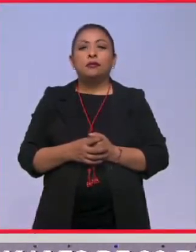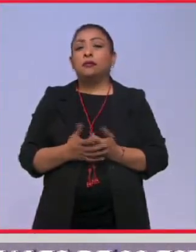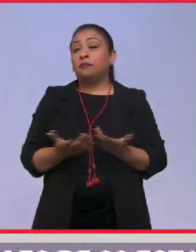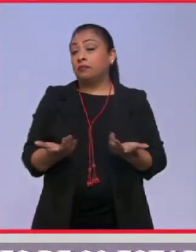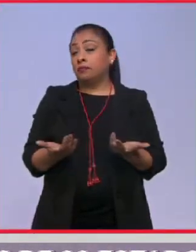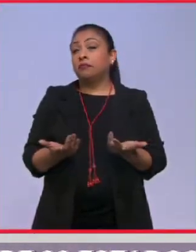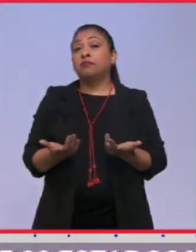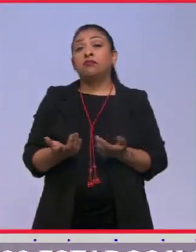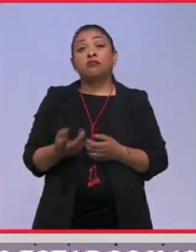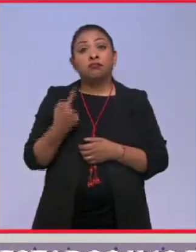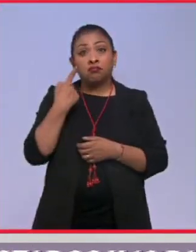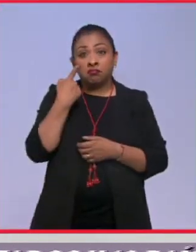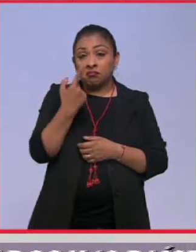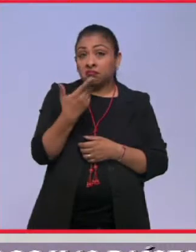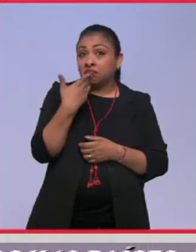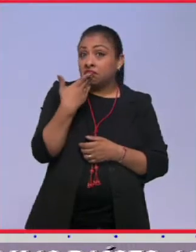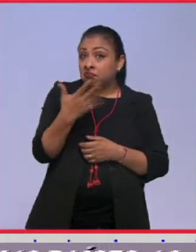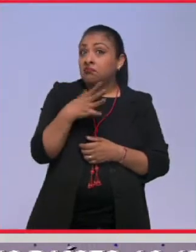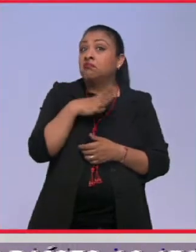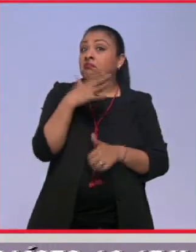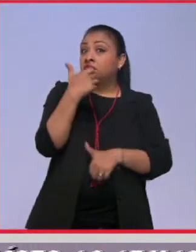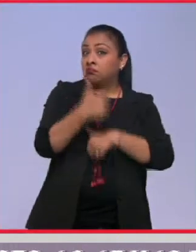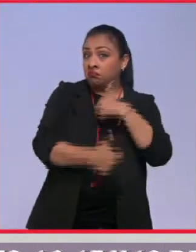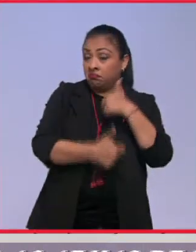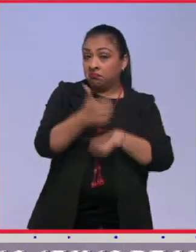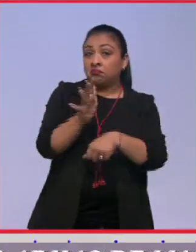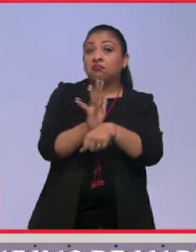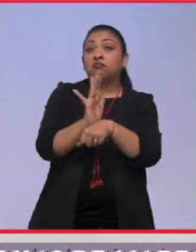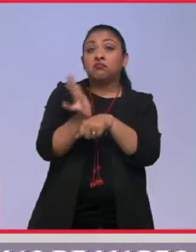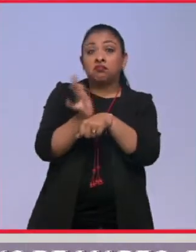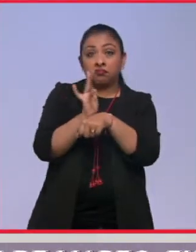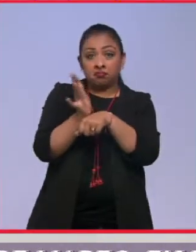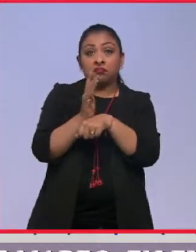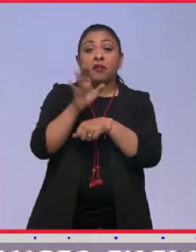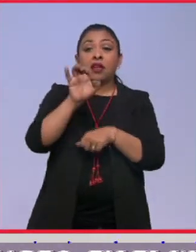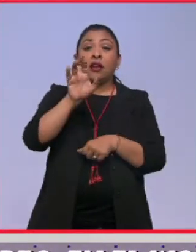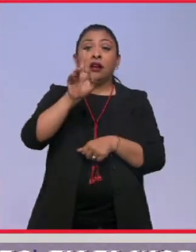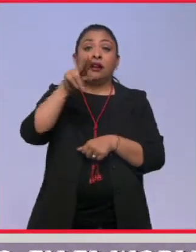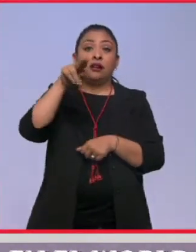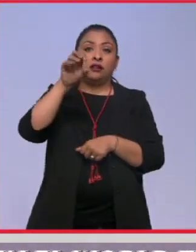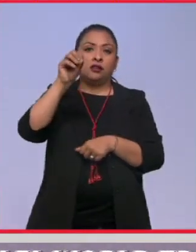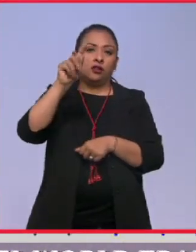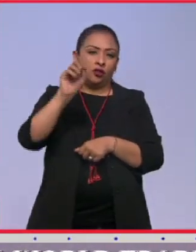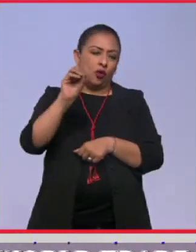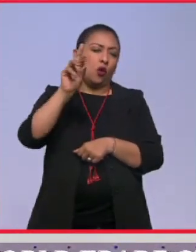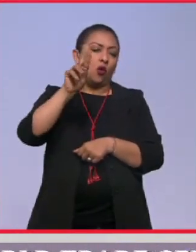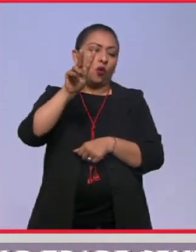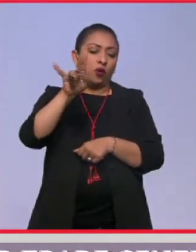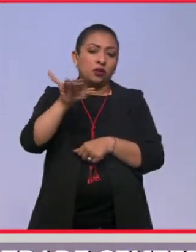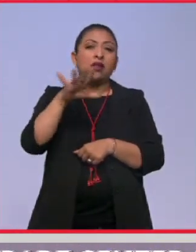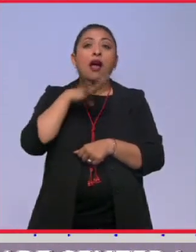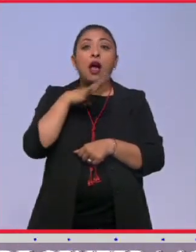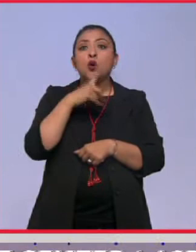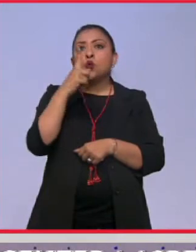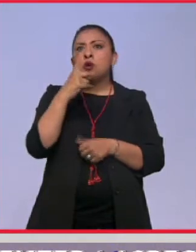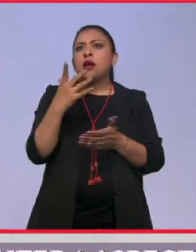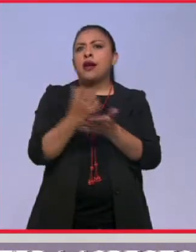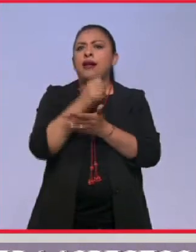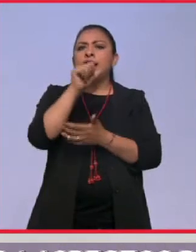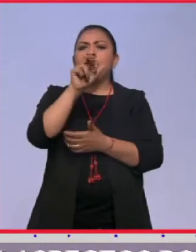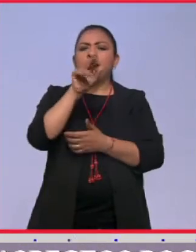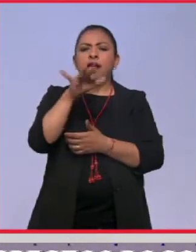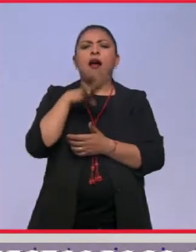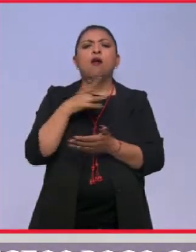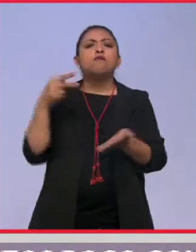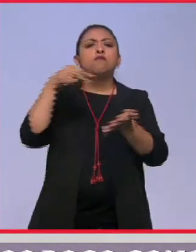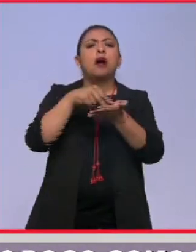Pues está ahí muy bien, muy competitiva esta película de Alonso Ruiz Palacios, que también tiene, al menos tiene un Ariel, y tiene mucha presencia